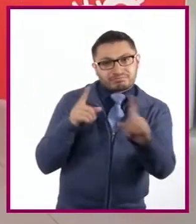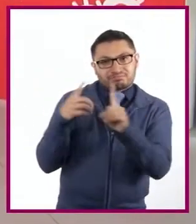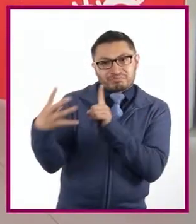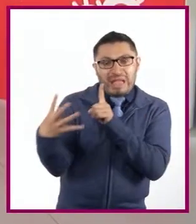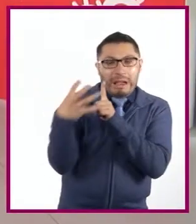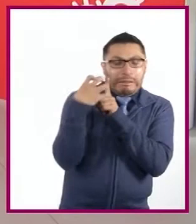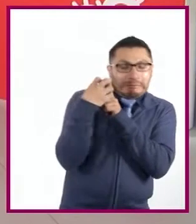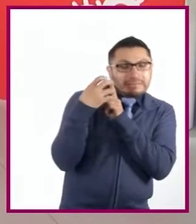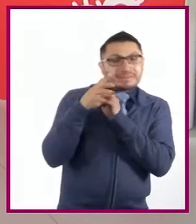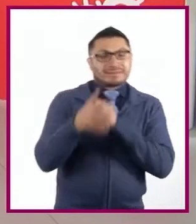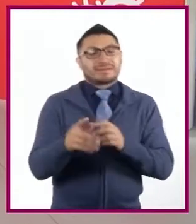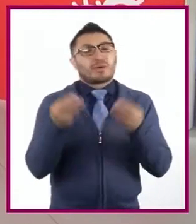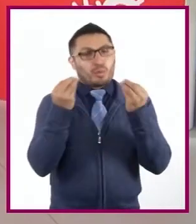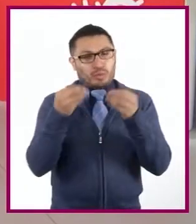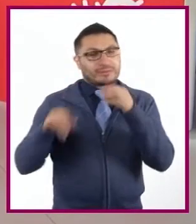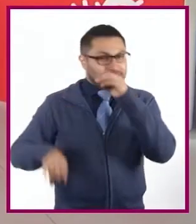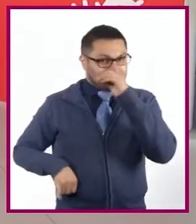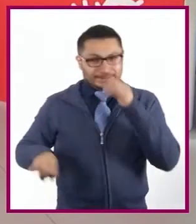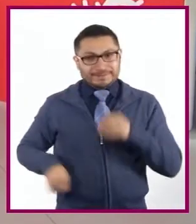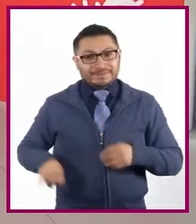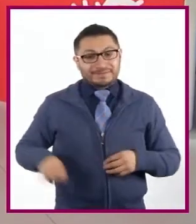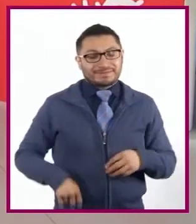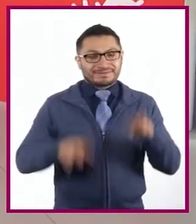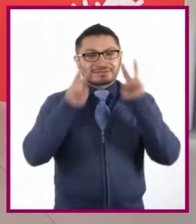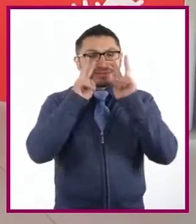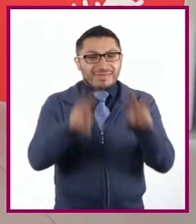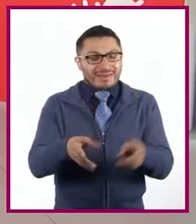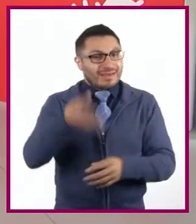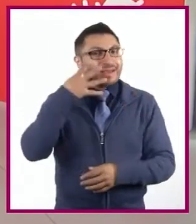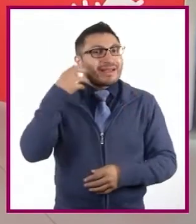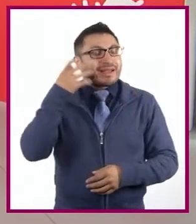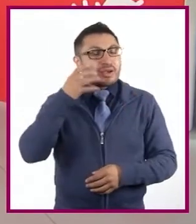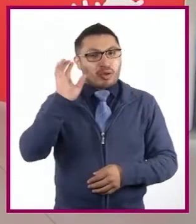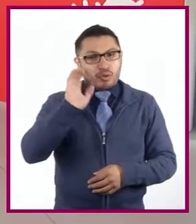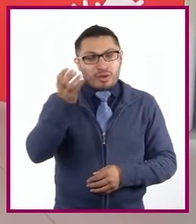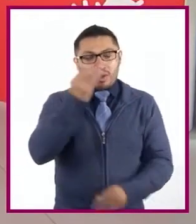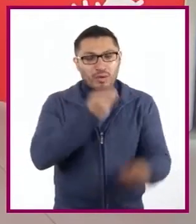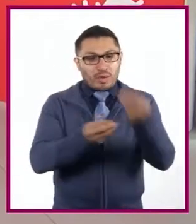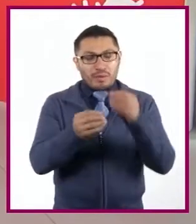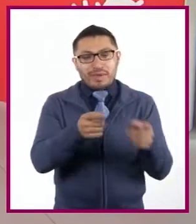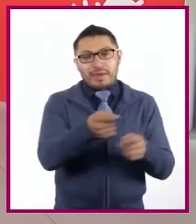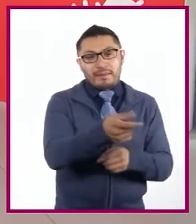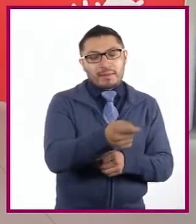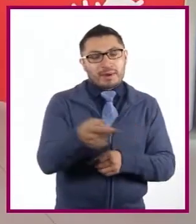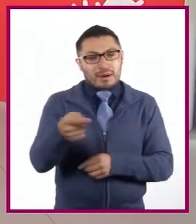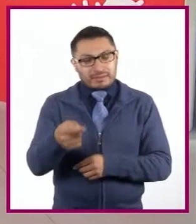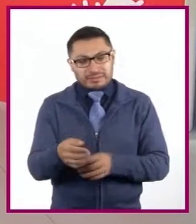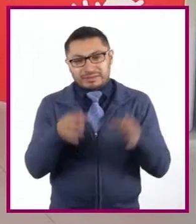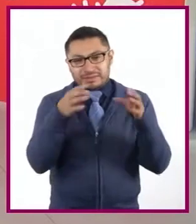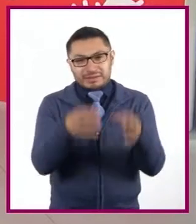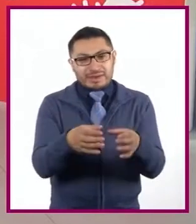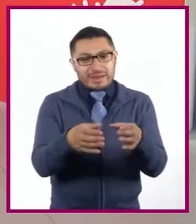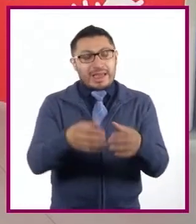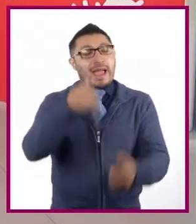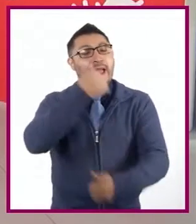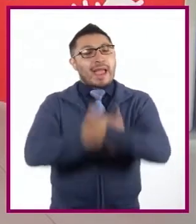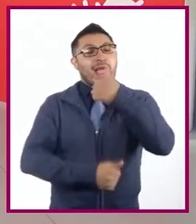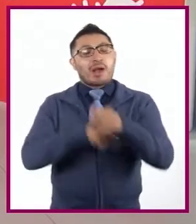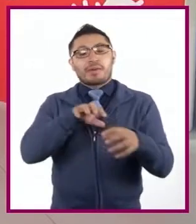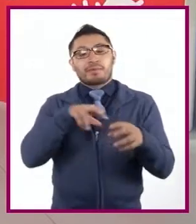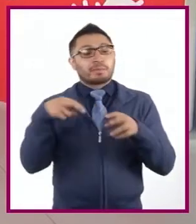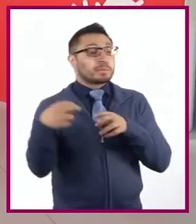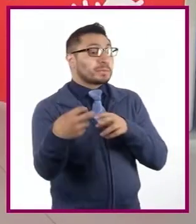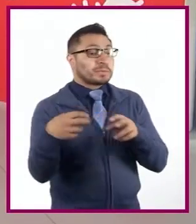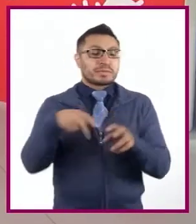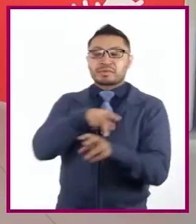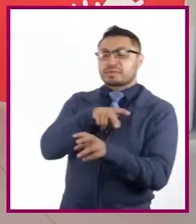interesante observar a los gatos cuando se les limita el alimento. Compiten por la comida,